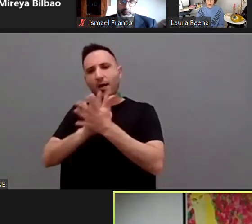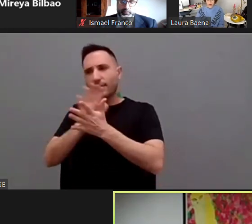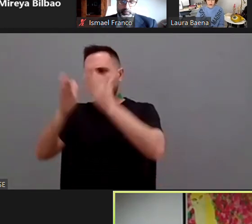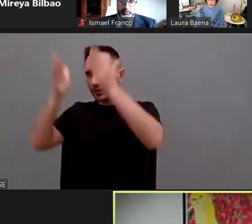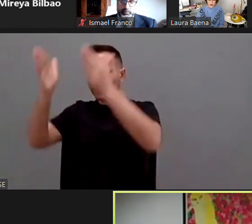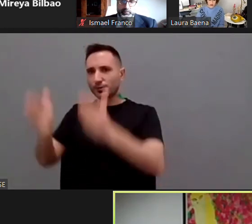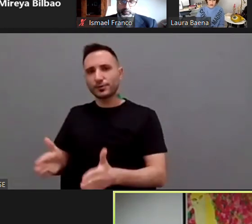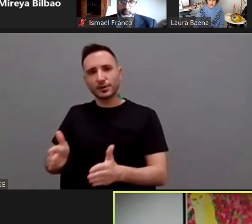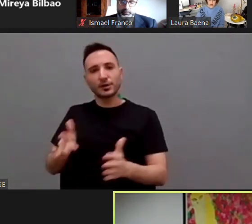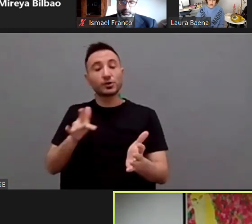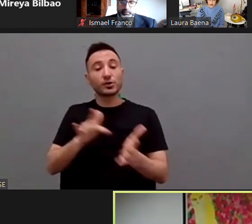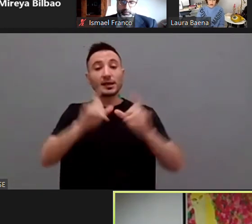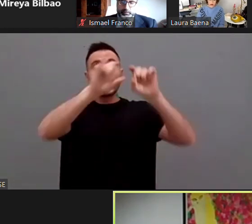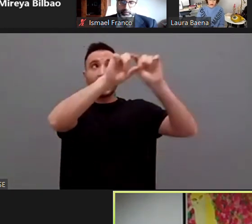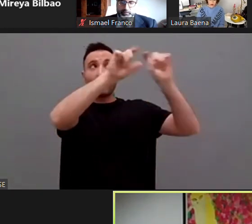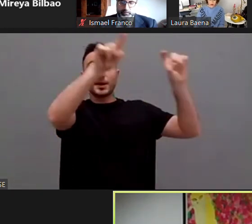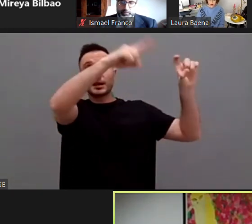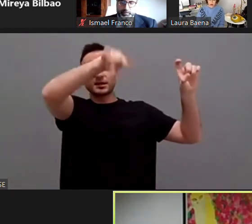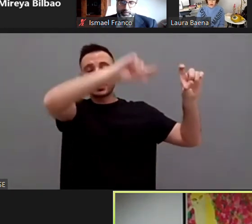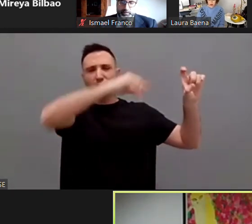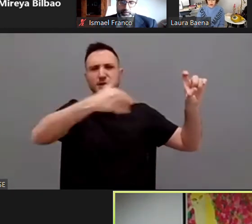las empresas tomen